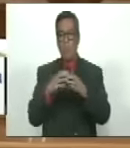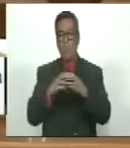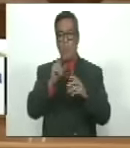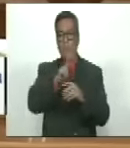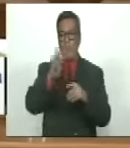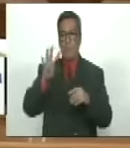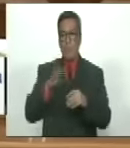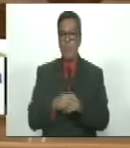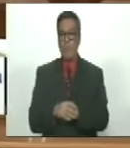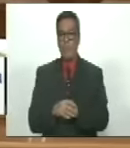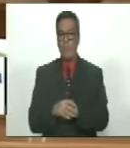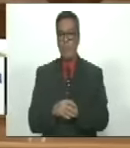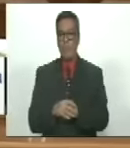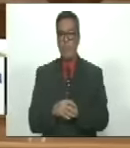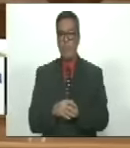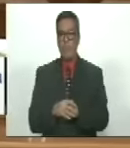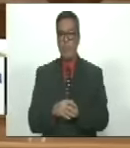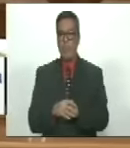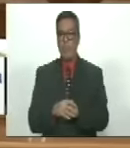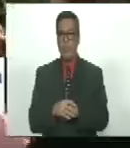Ah, Ricardo.